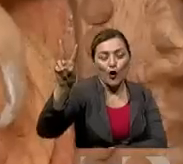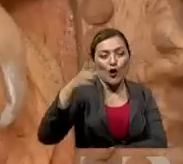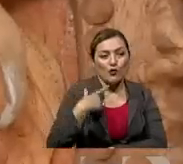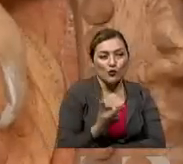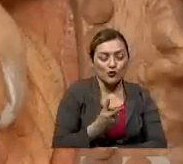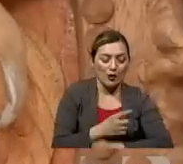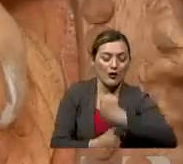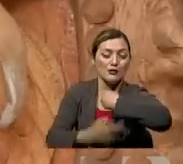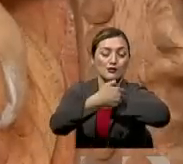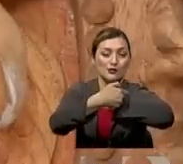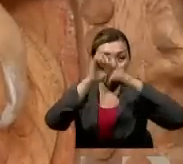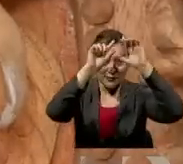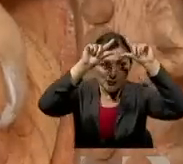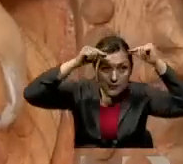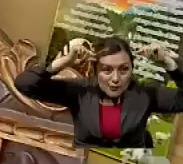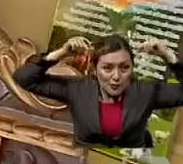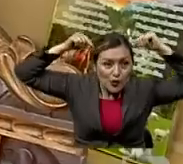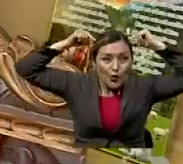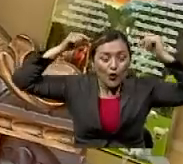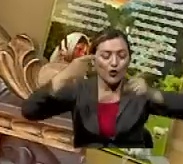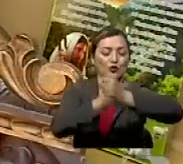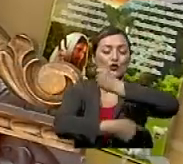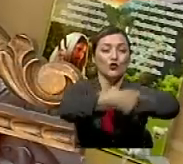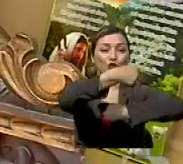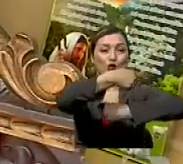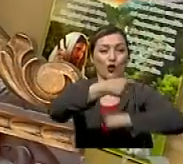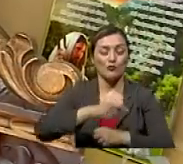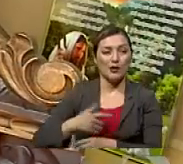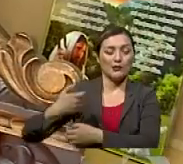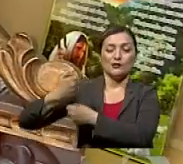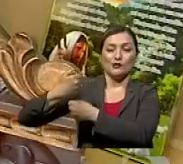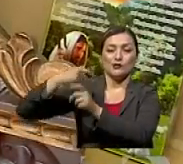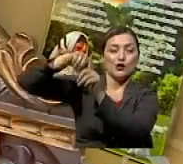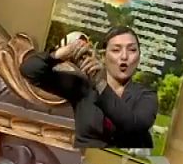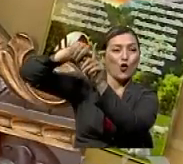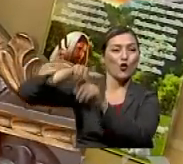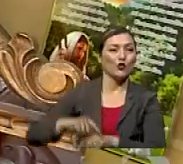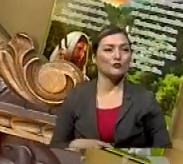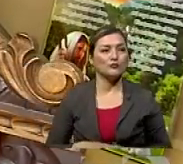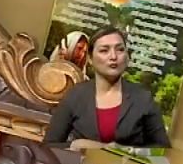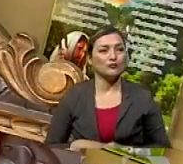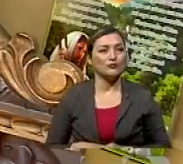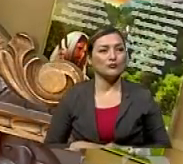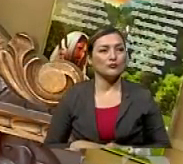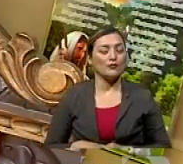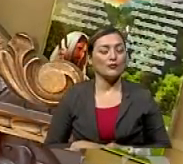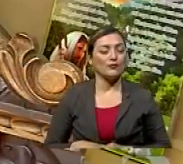espinas y el otro los clavos. Marco dice que esta es su obra maestra.